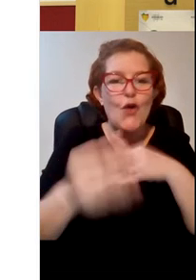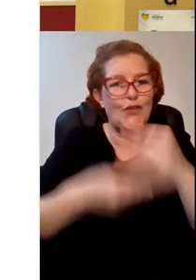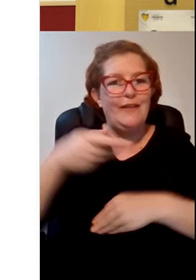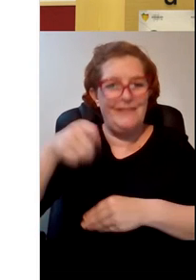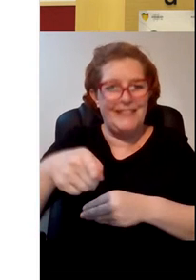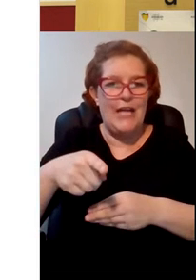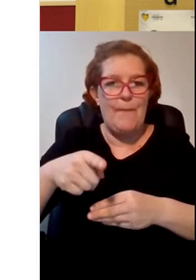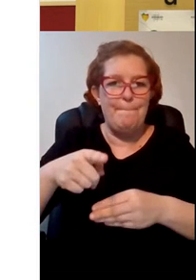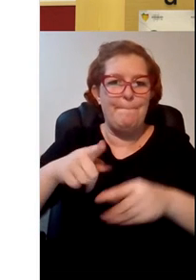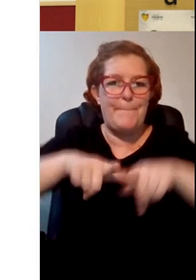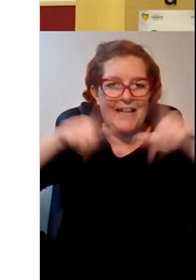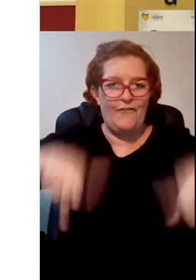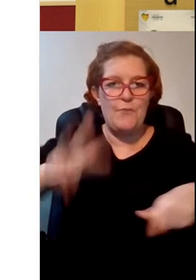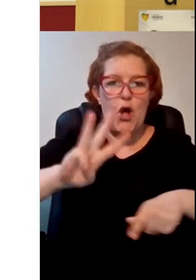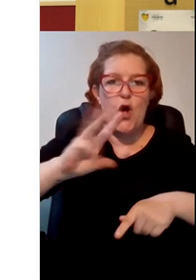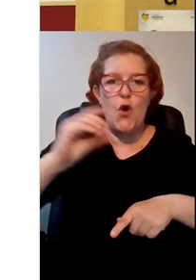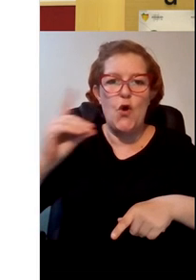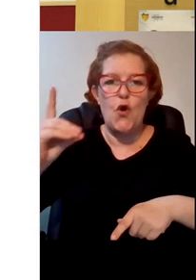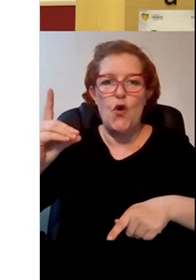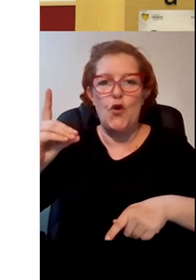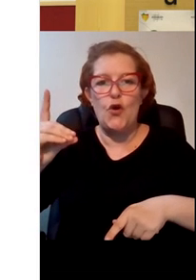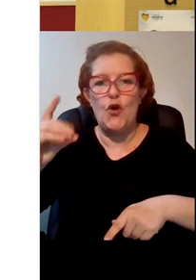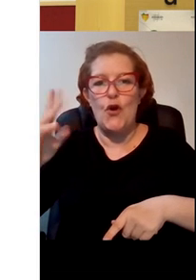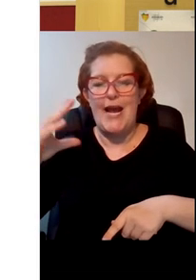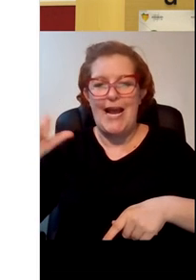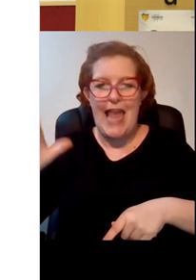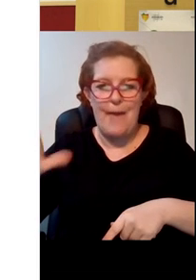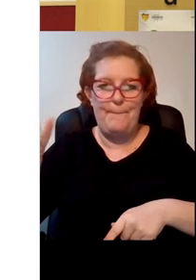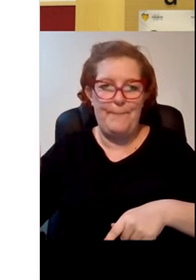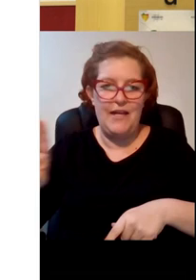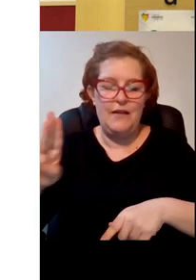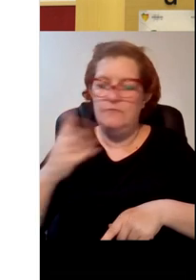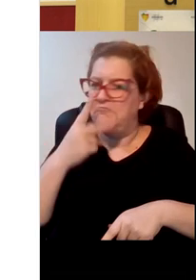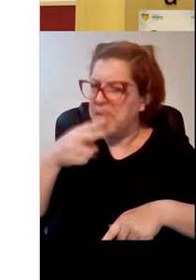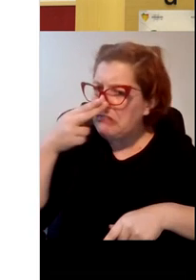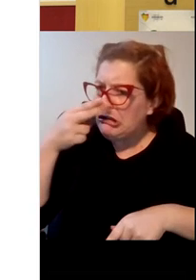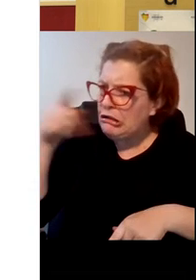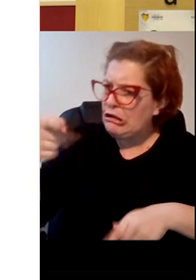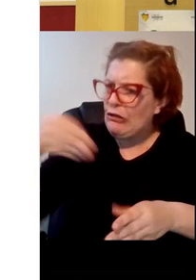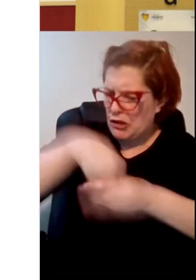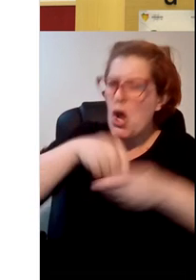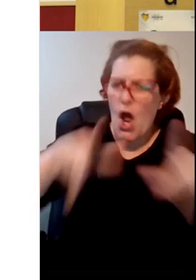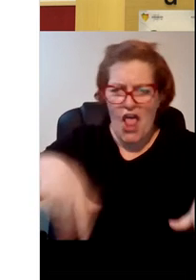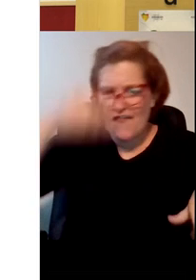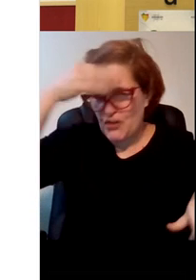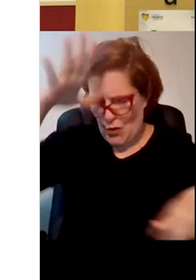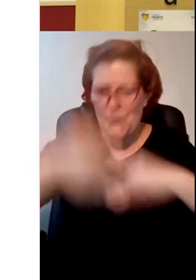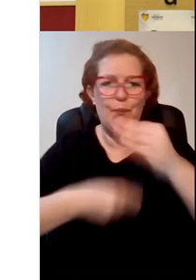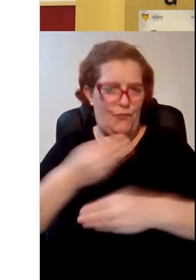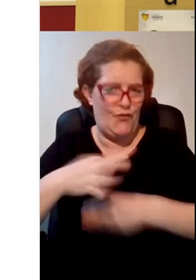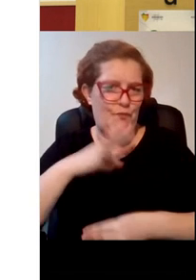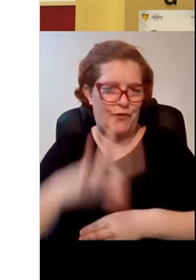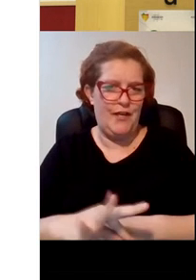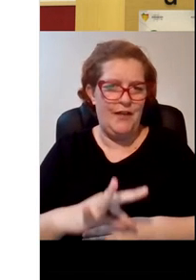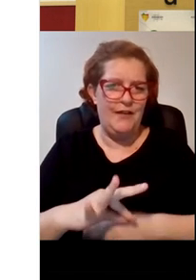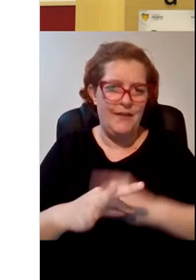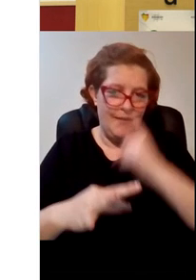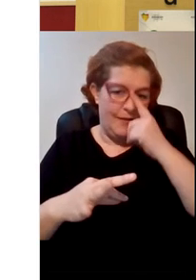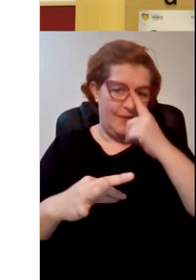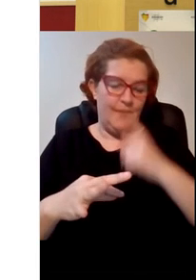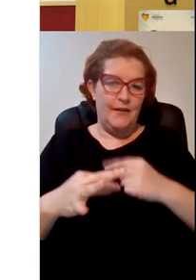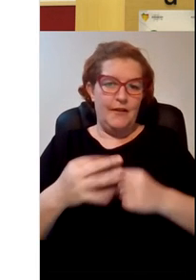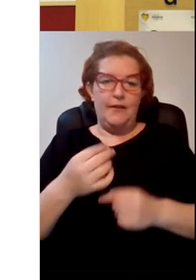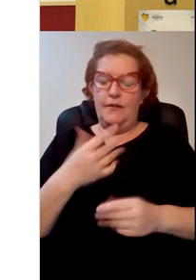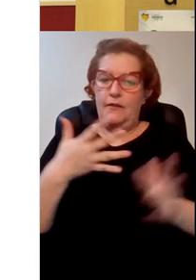book lab es una plataforma muy interesante que está perfectamente integrada en aula virtual y que garantiza